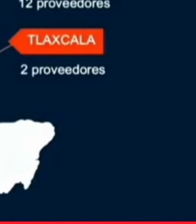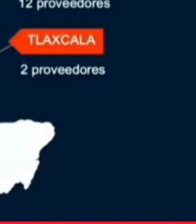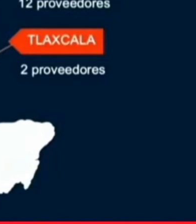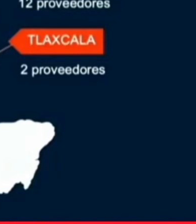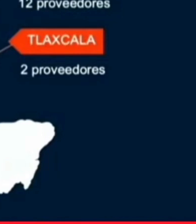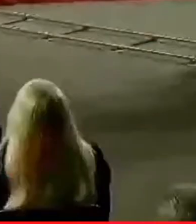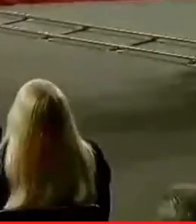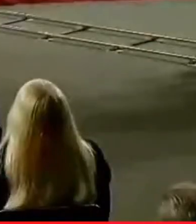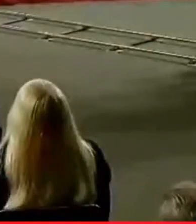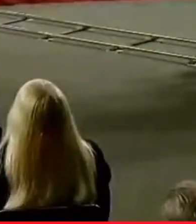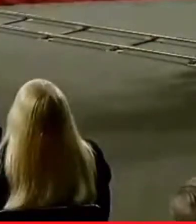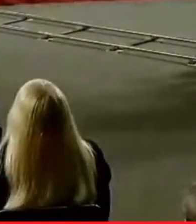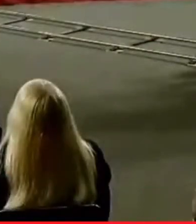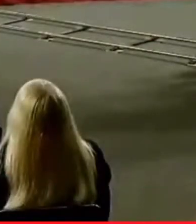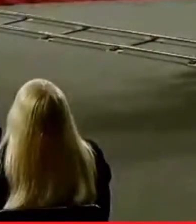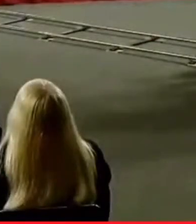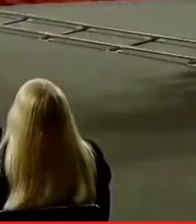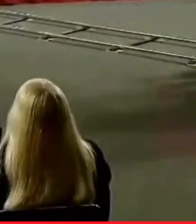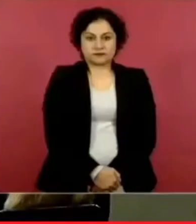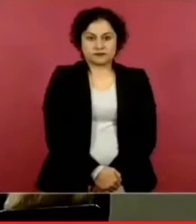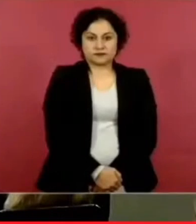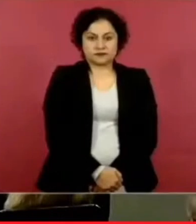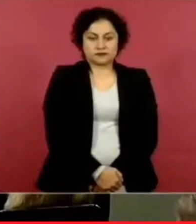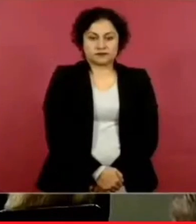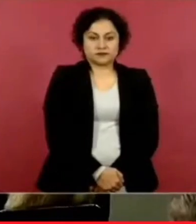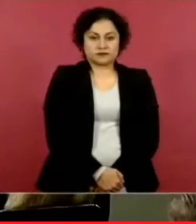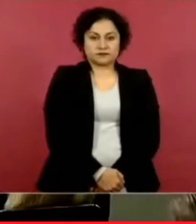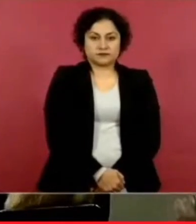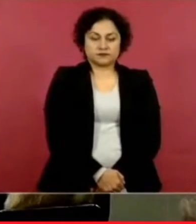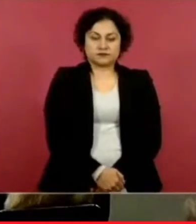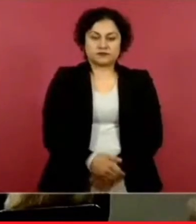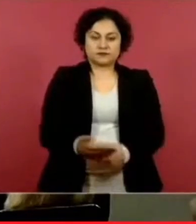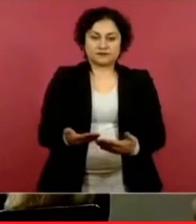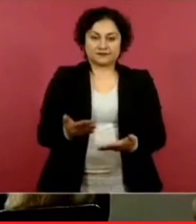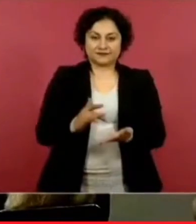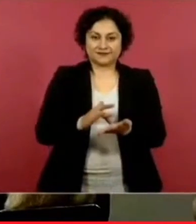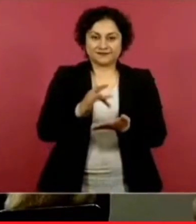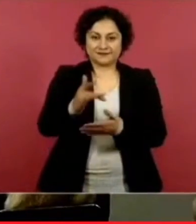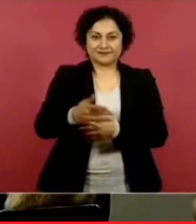méxico y tener muchos más trenes para méxico hechos en méxico muchas gracias